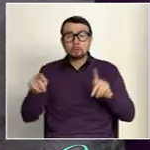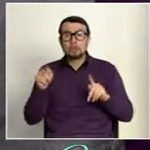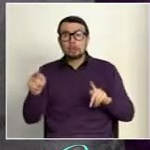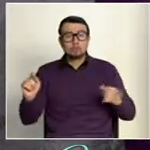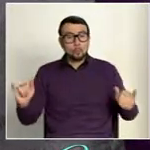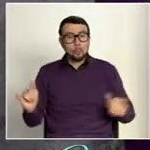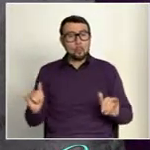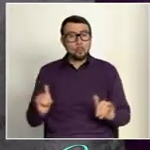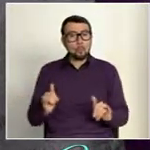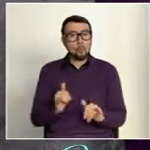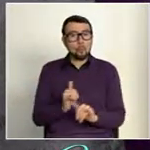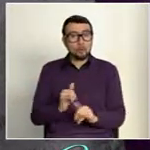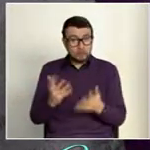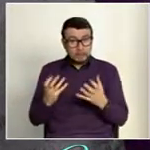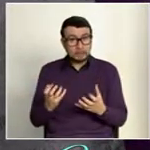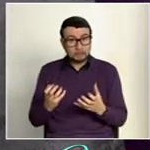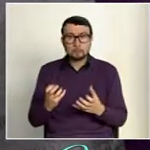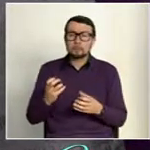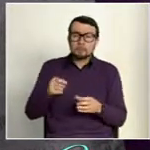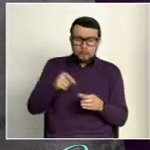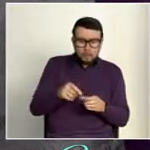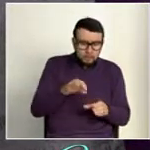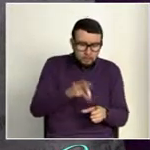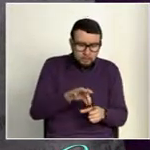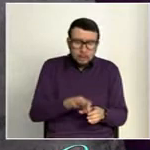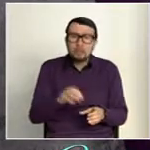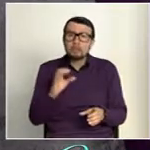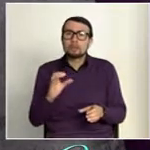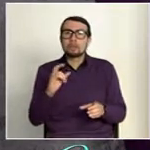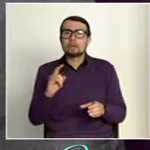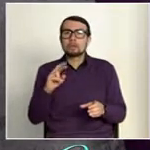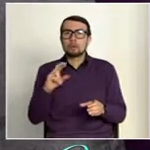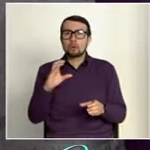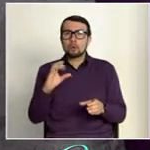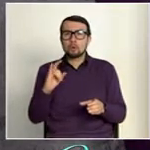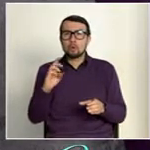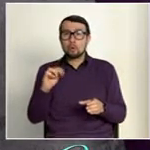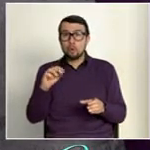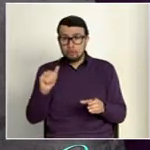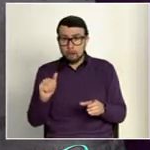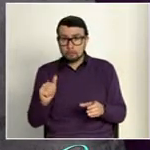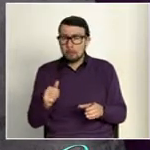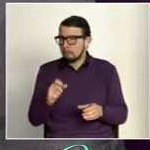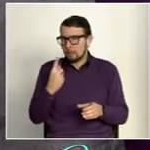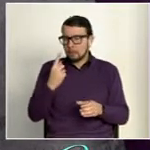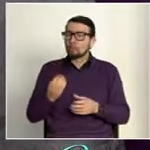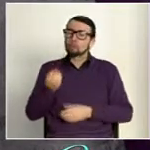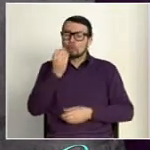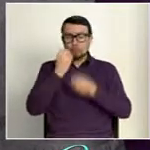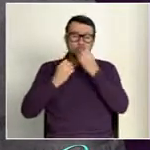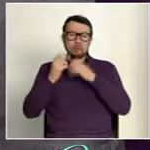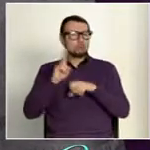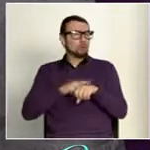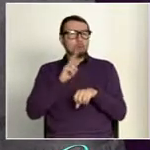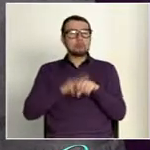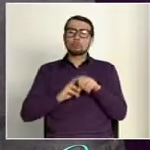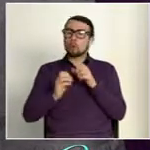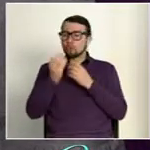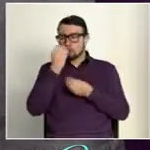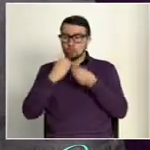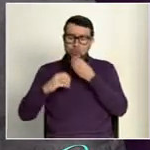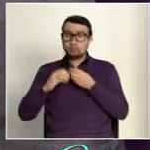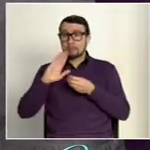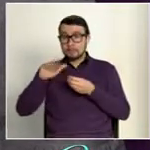prepararan una infusión de cúrcuma para tomar después del almuerzo, es maravilloso. Por